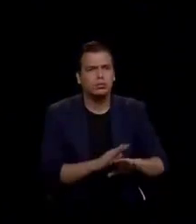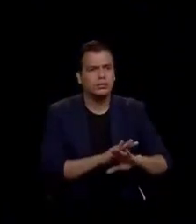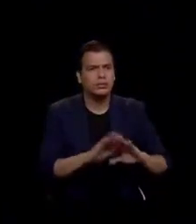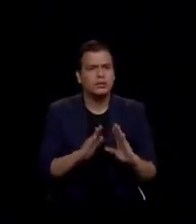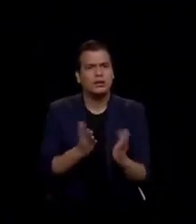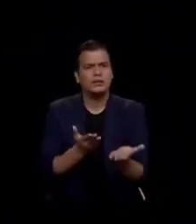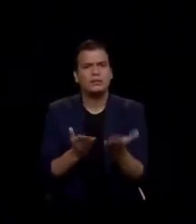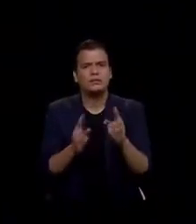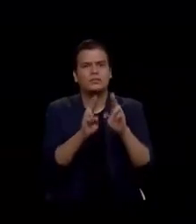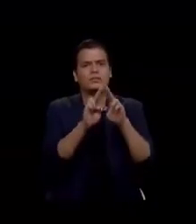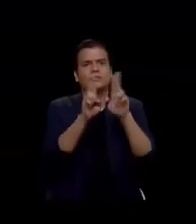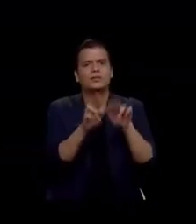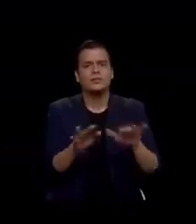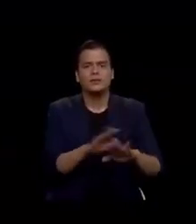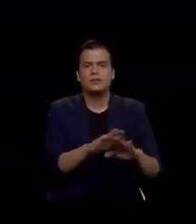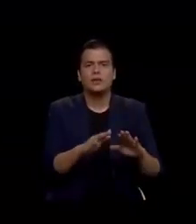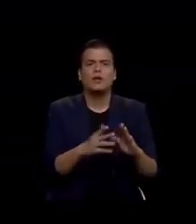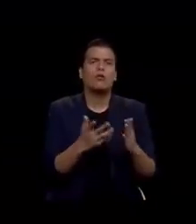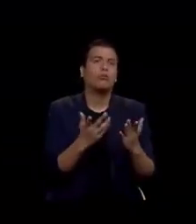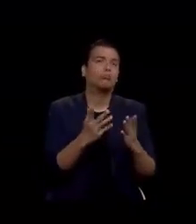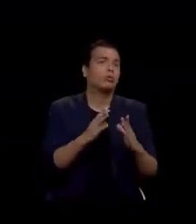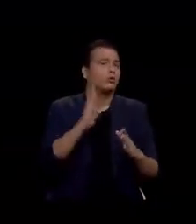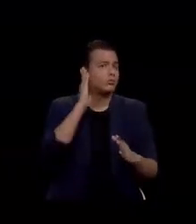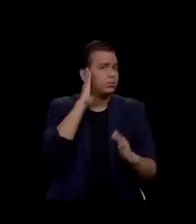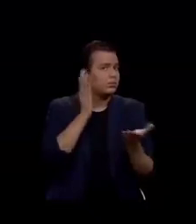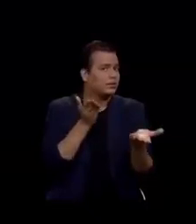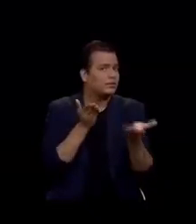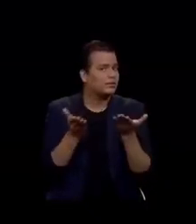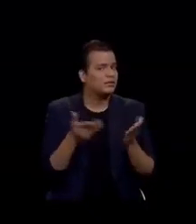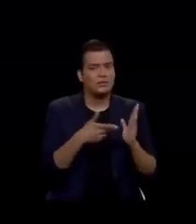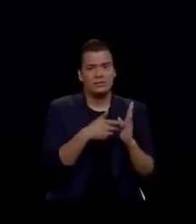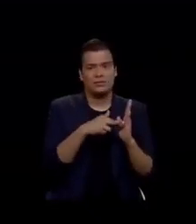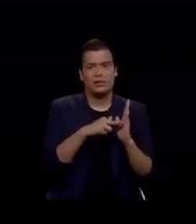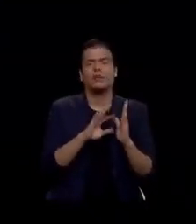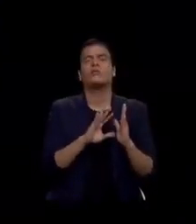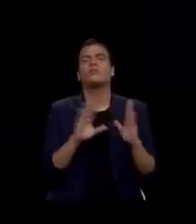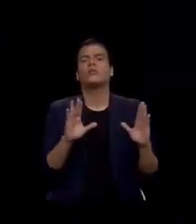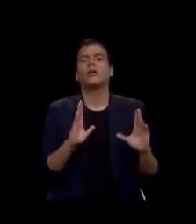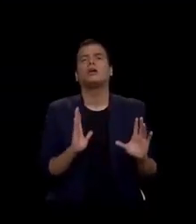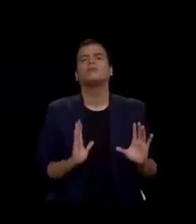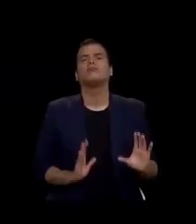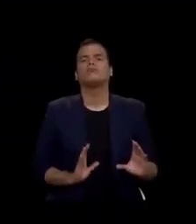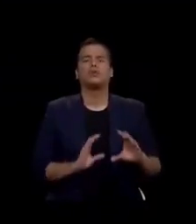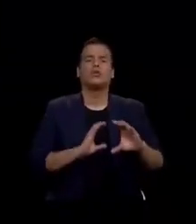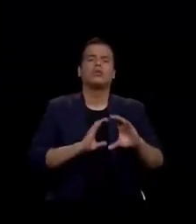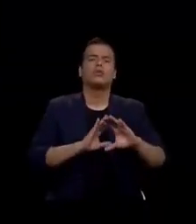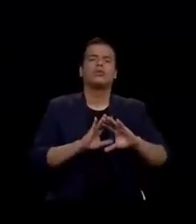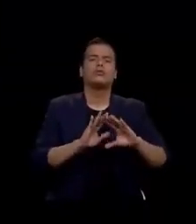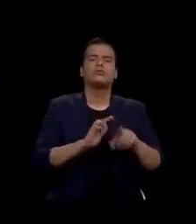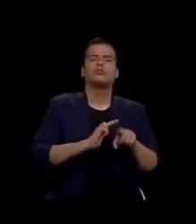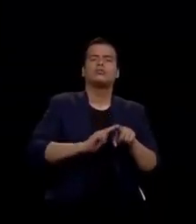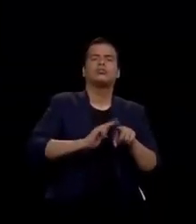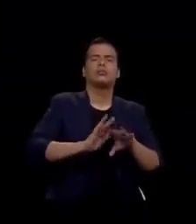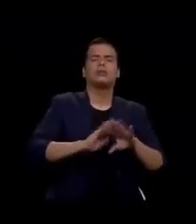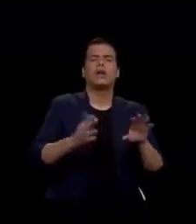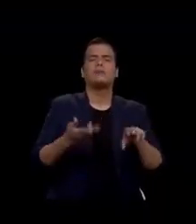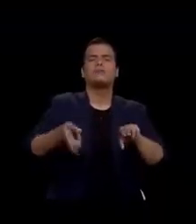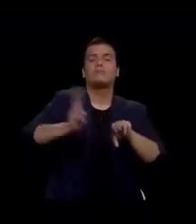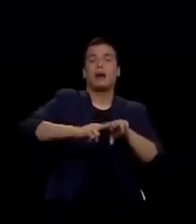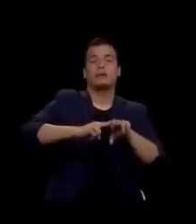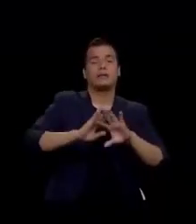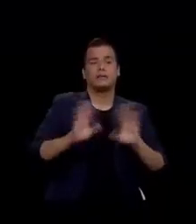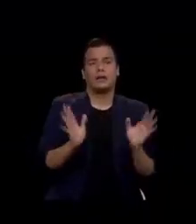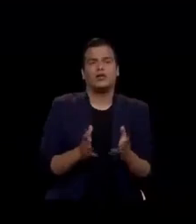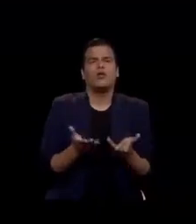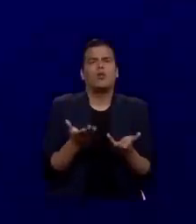velocidad sino que quiere decir que estamos impulsando a que los colombianos usen la colectiva la tecnología para mejorar su calidad de vida